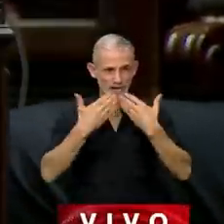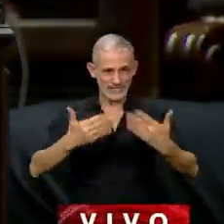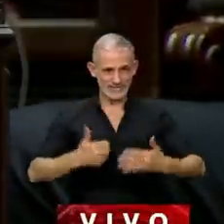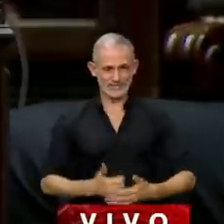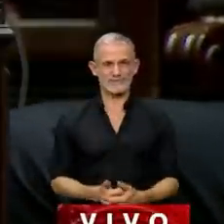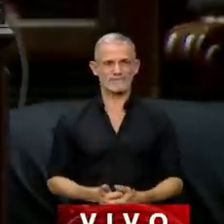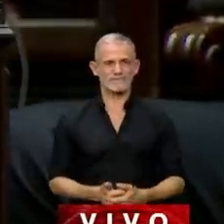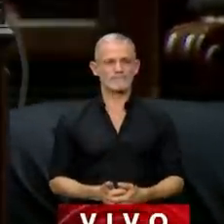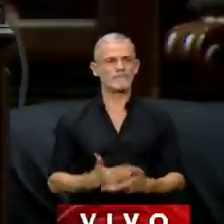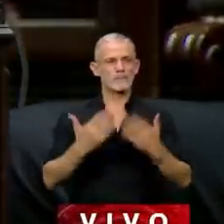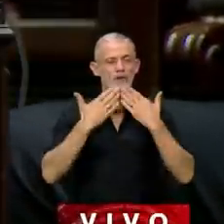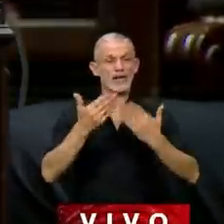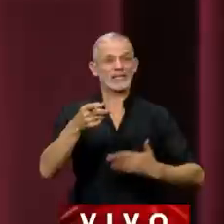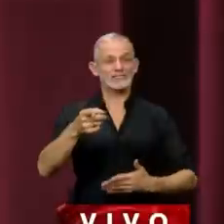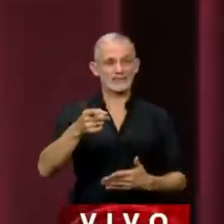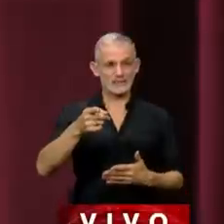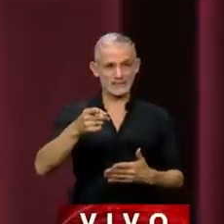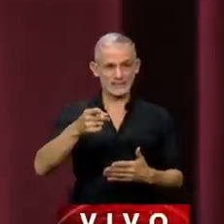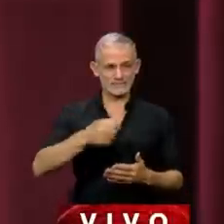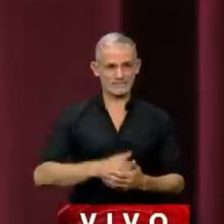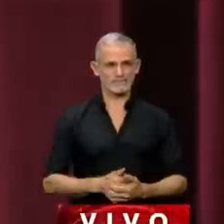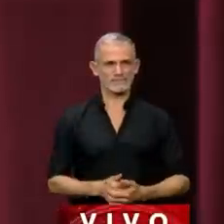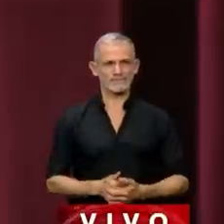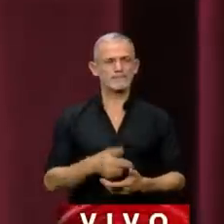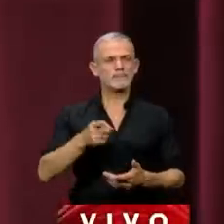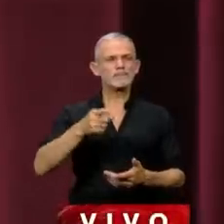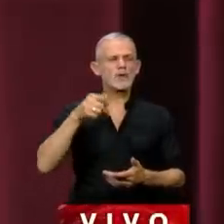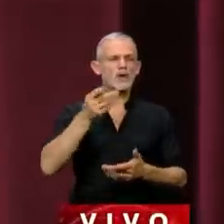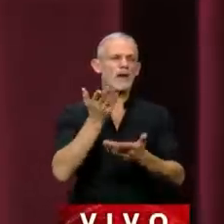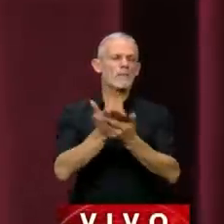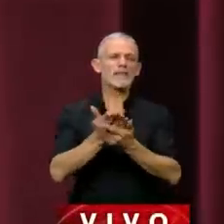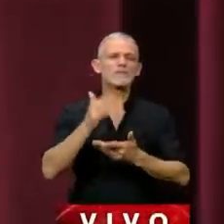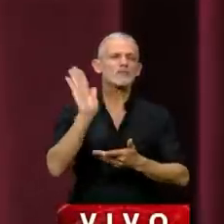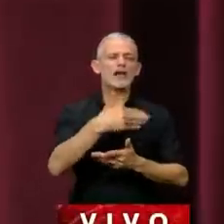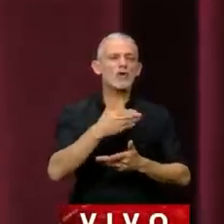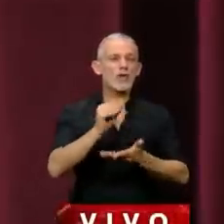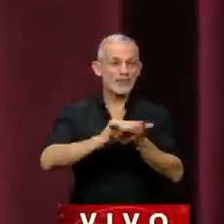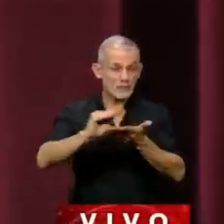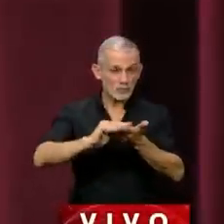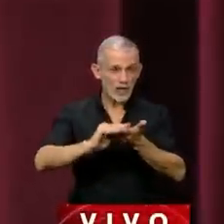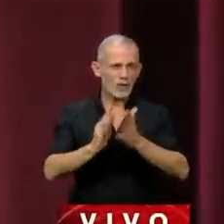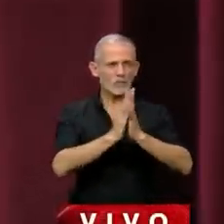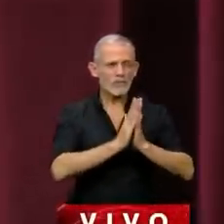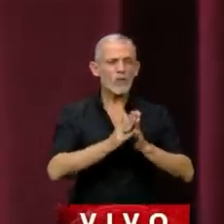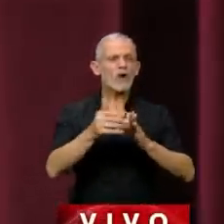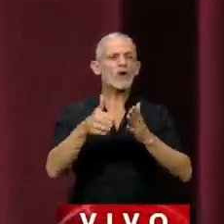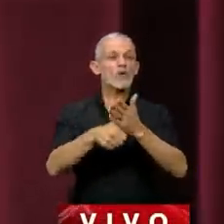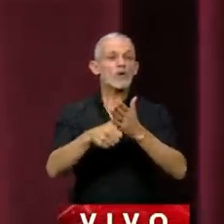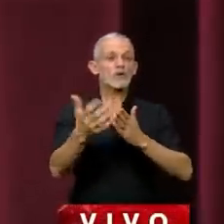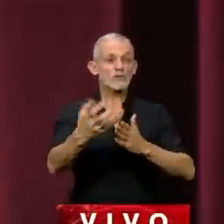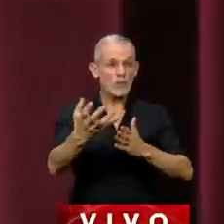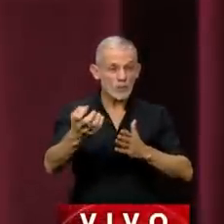gracias. Gracias. Le vamos a pedir a todos los diputados que se vayan